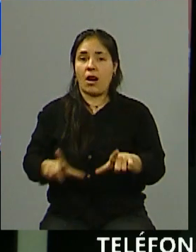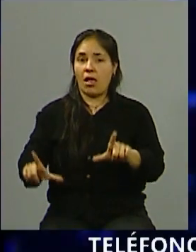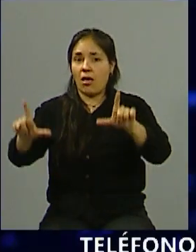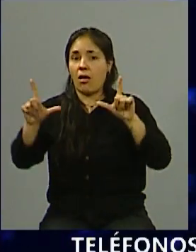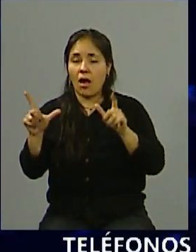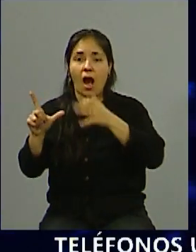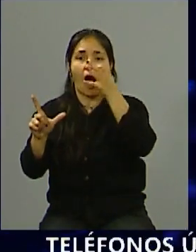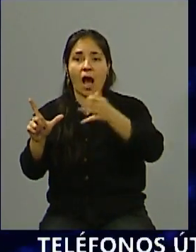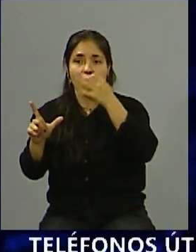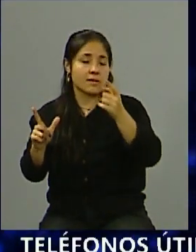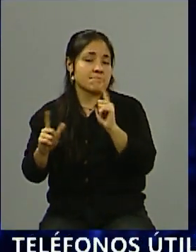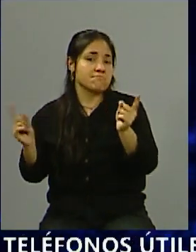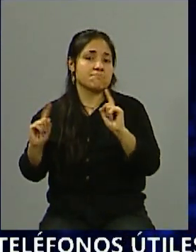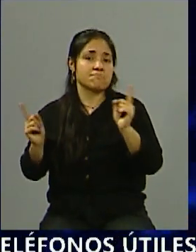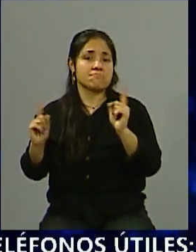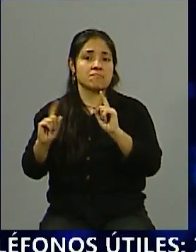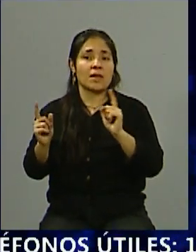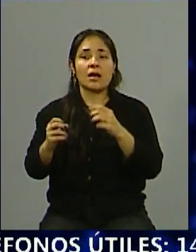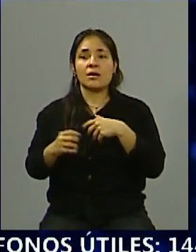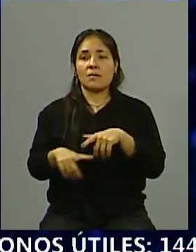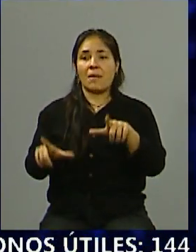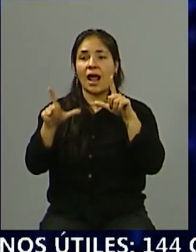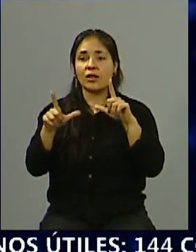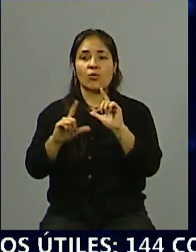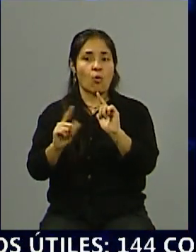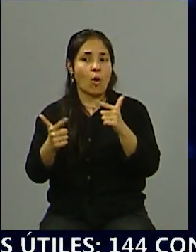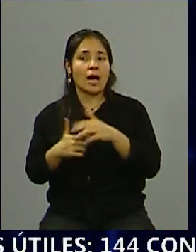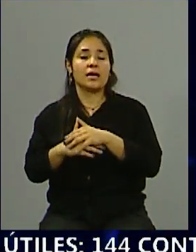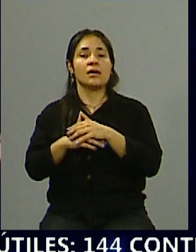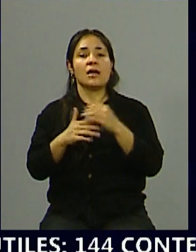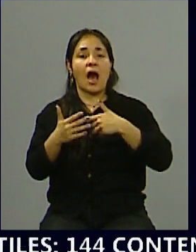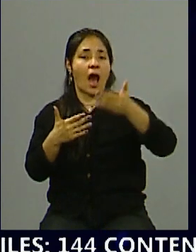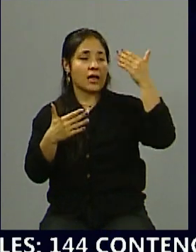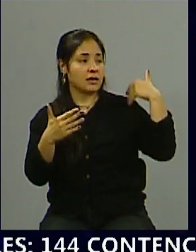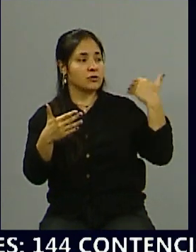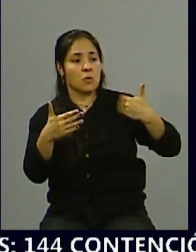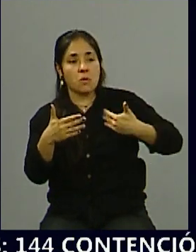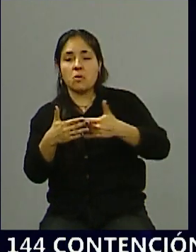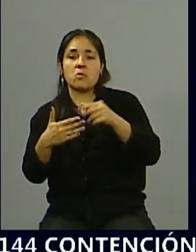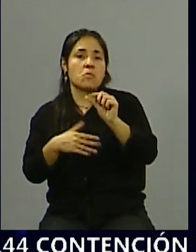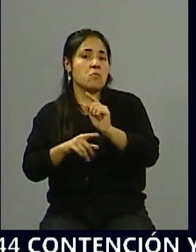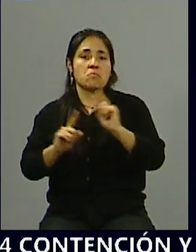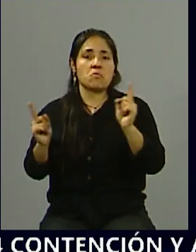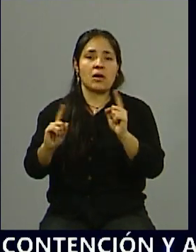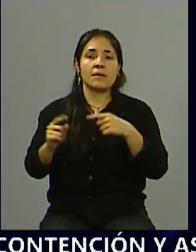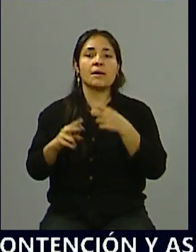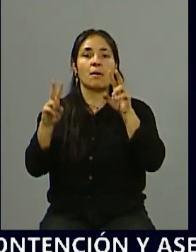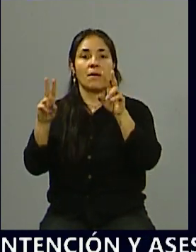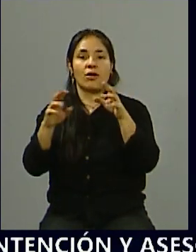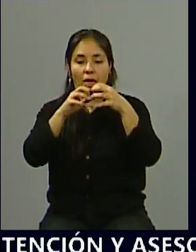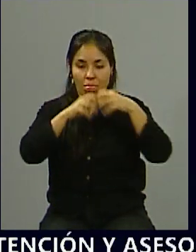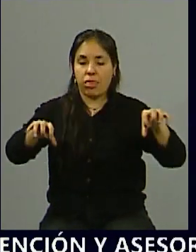construir conceptualmente nada porque no tiene aparato, porque no tiene una estructura, porque viene de romper con una facción importante del peronismo.